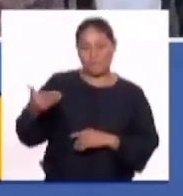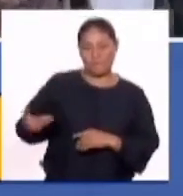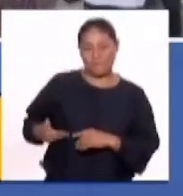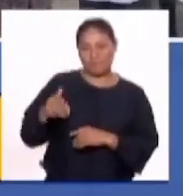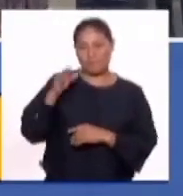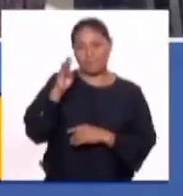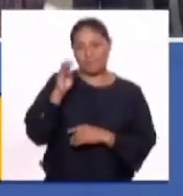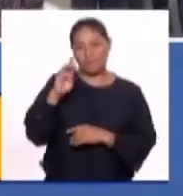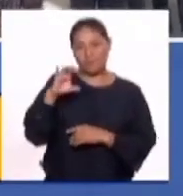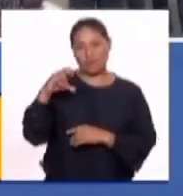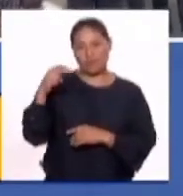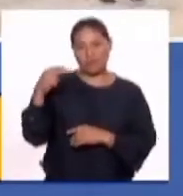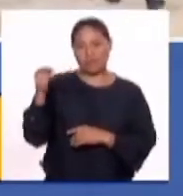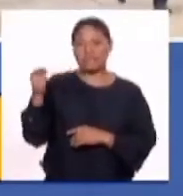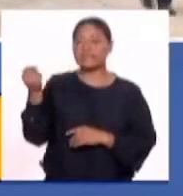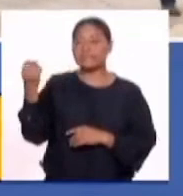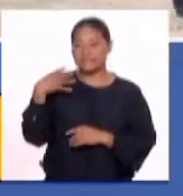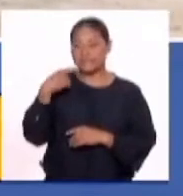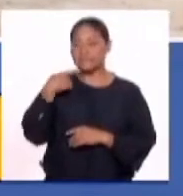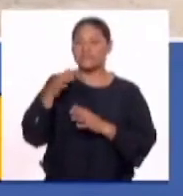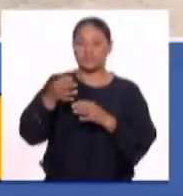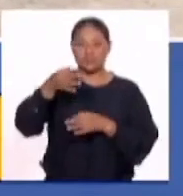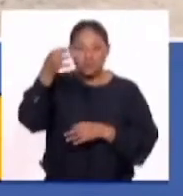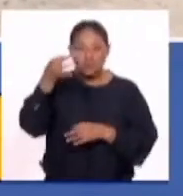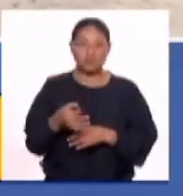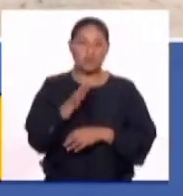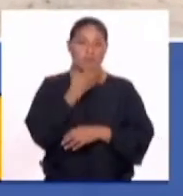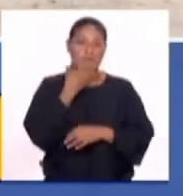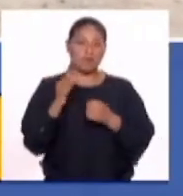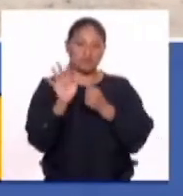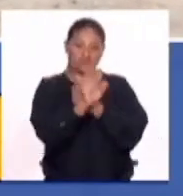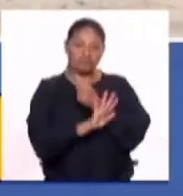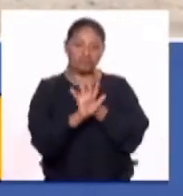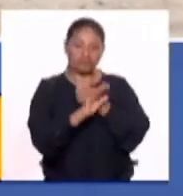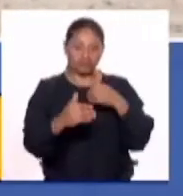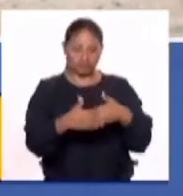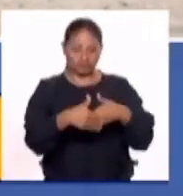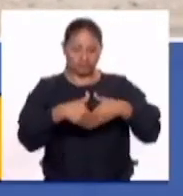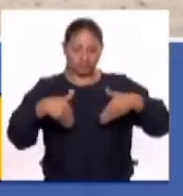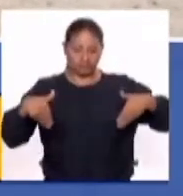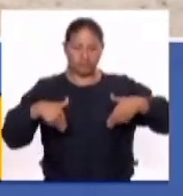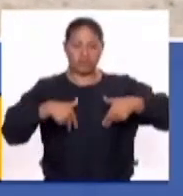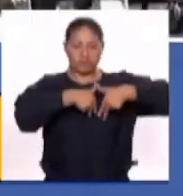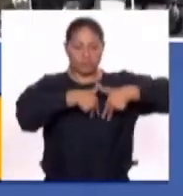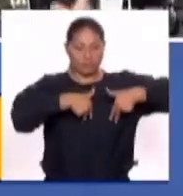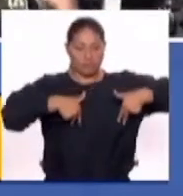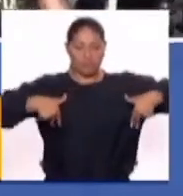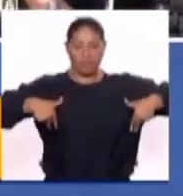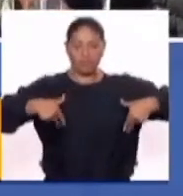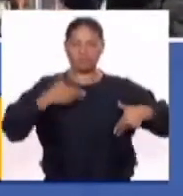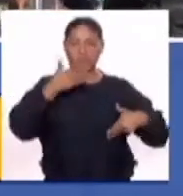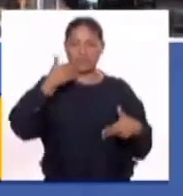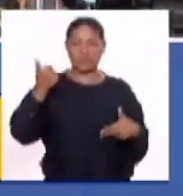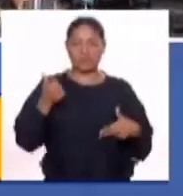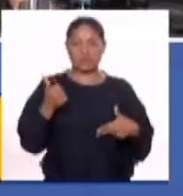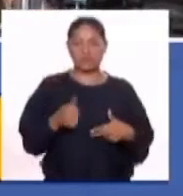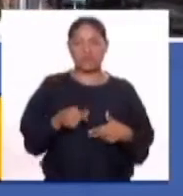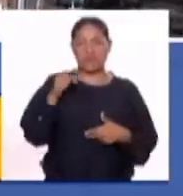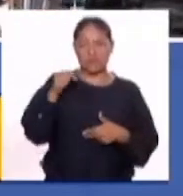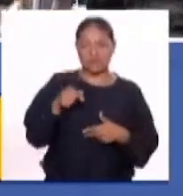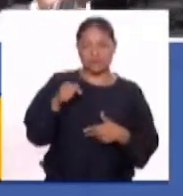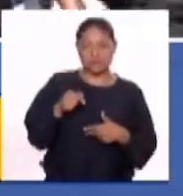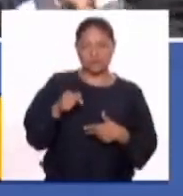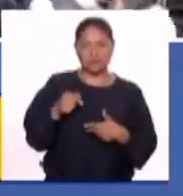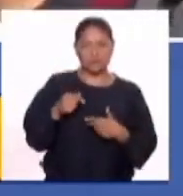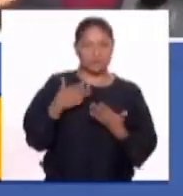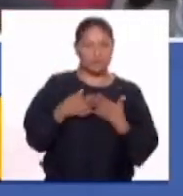sus funciones, ha decidido reforzar la seguridad en sus fronteras y, por lo tanto, esta medida además